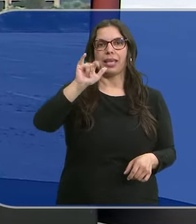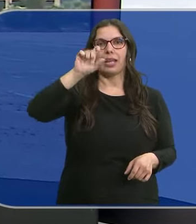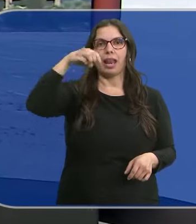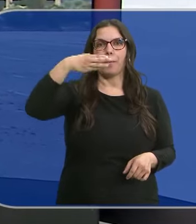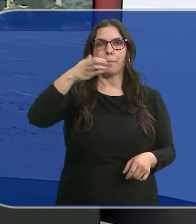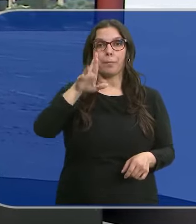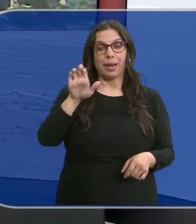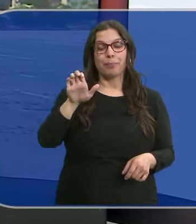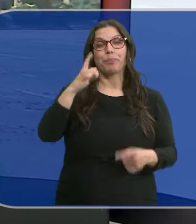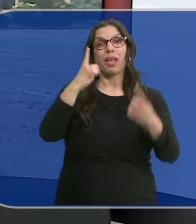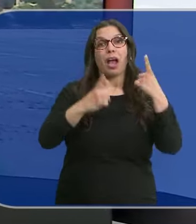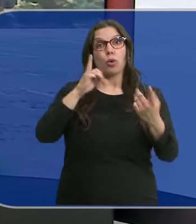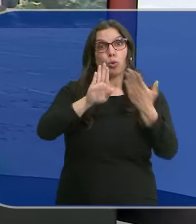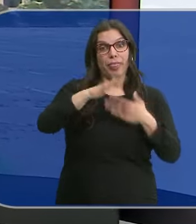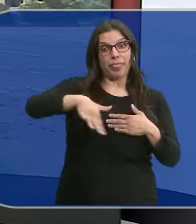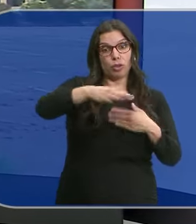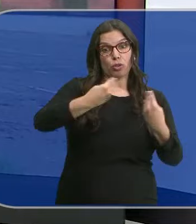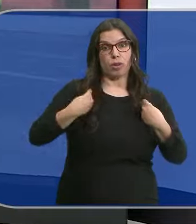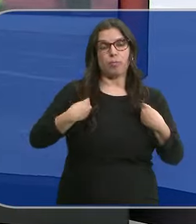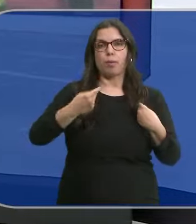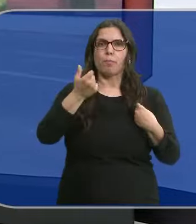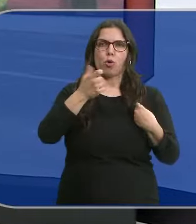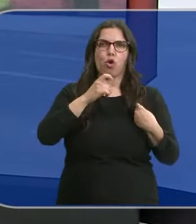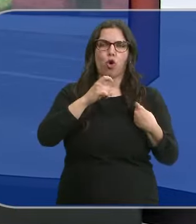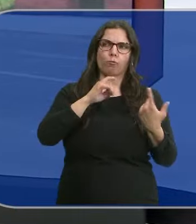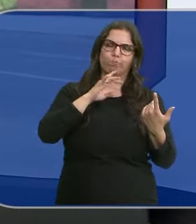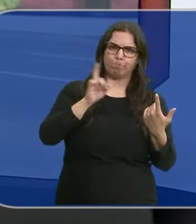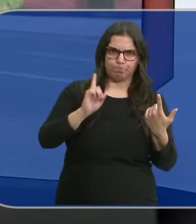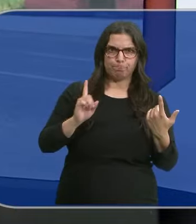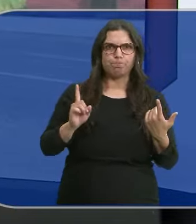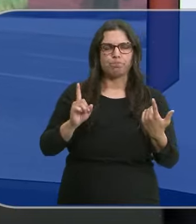mostrado su malestar. ¿Qué dice el alcalde, Andrés Berlanga?